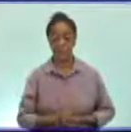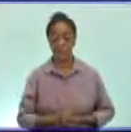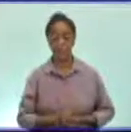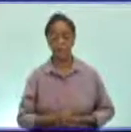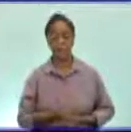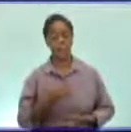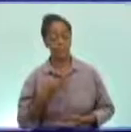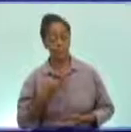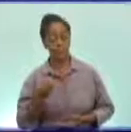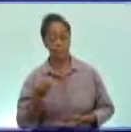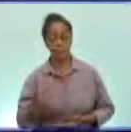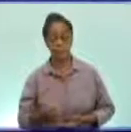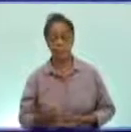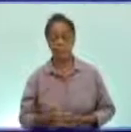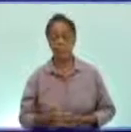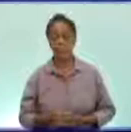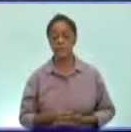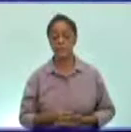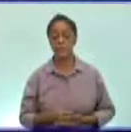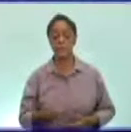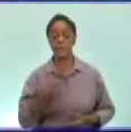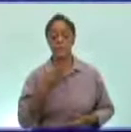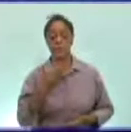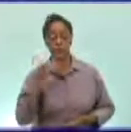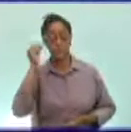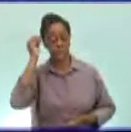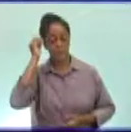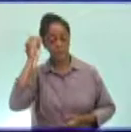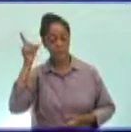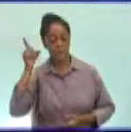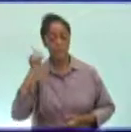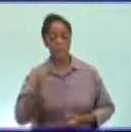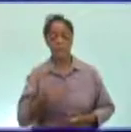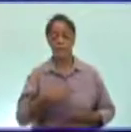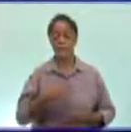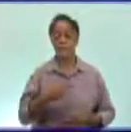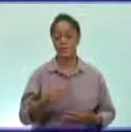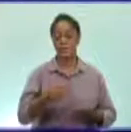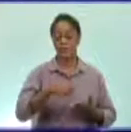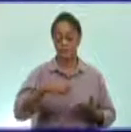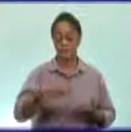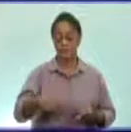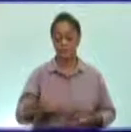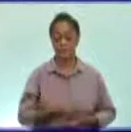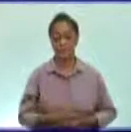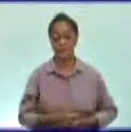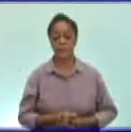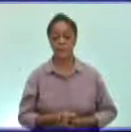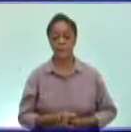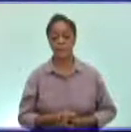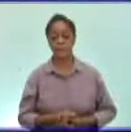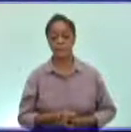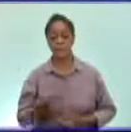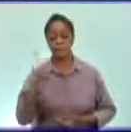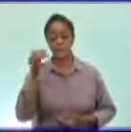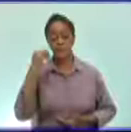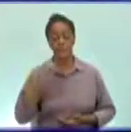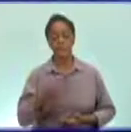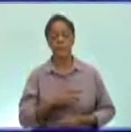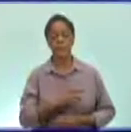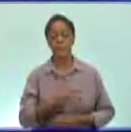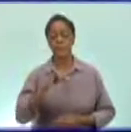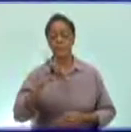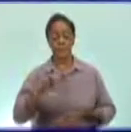por supuesto, la calidad en las ideas que se van a exponer. Como ustedes son alumnos de